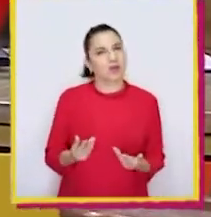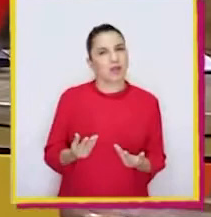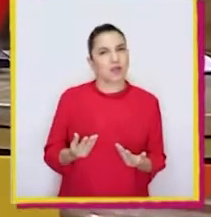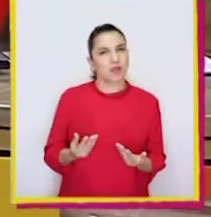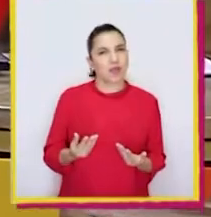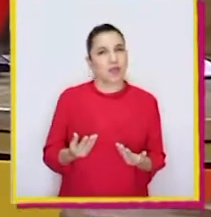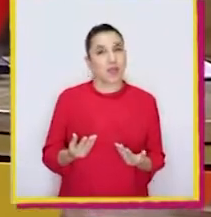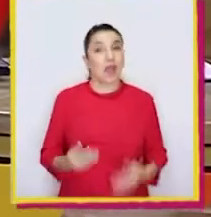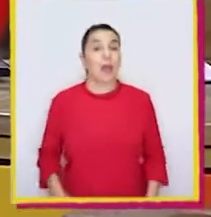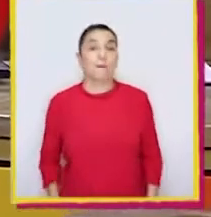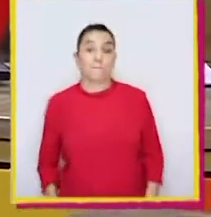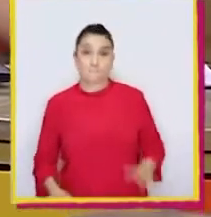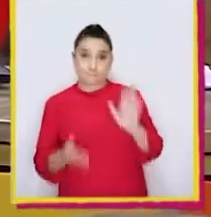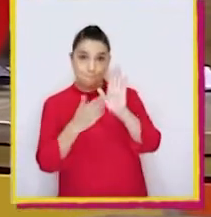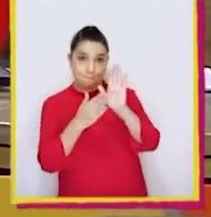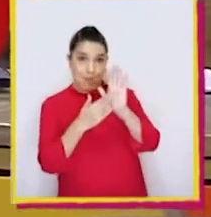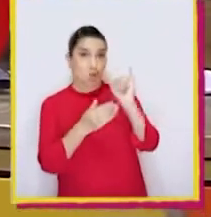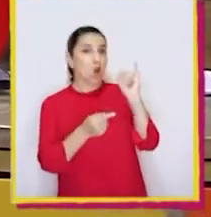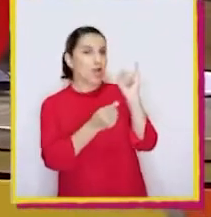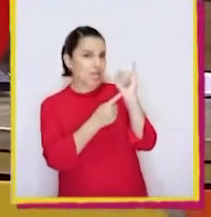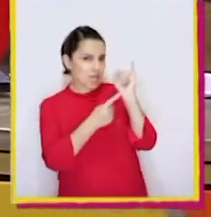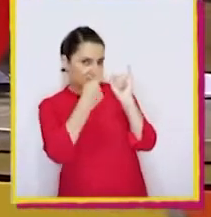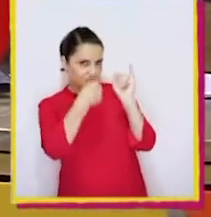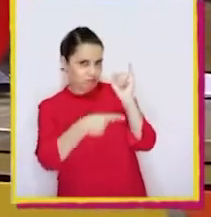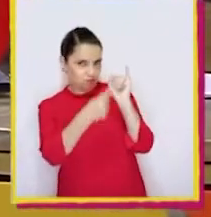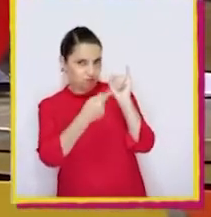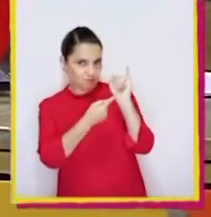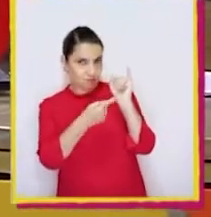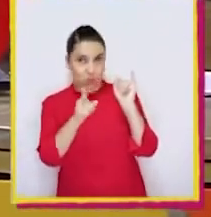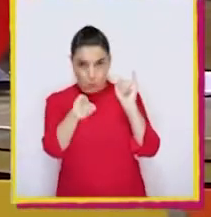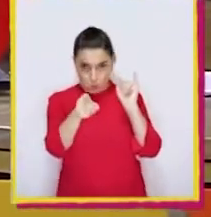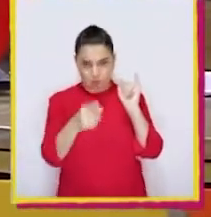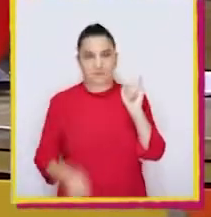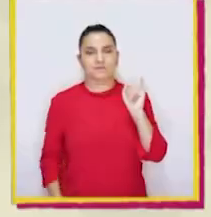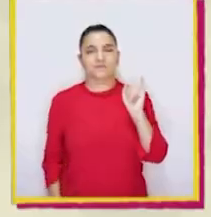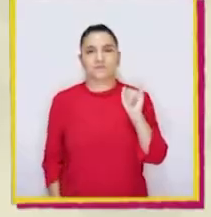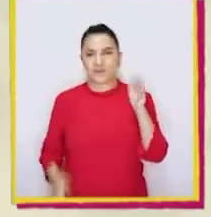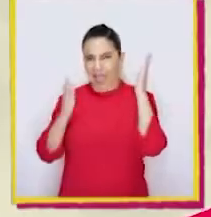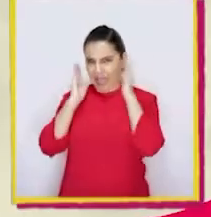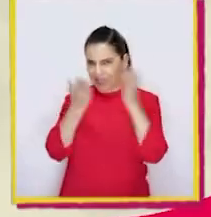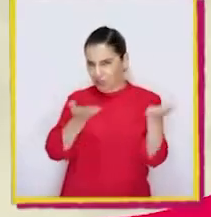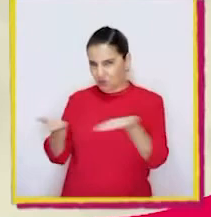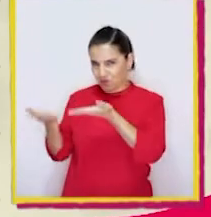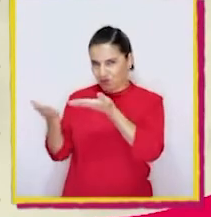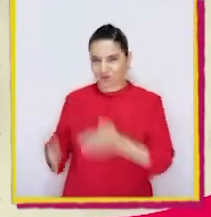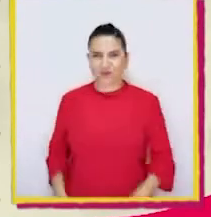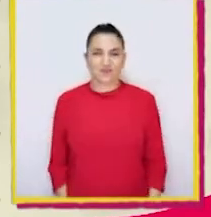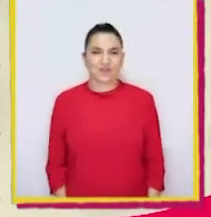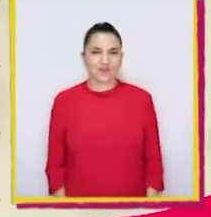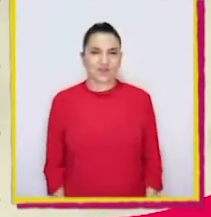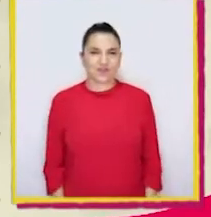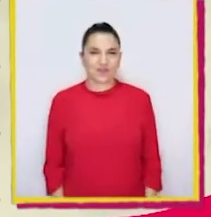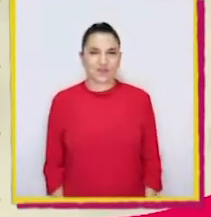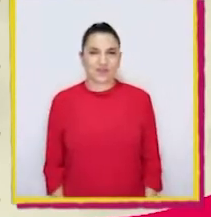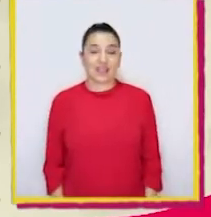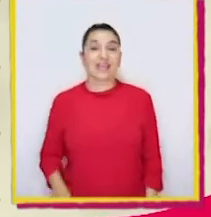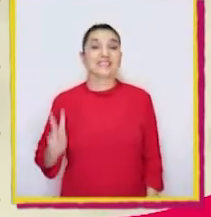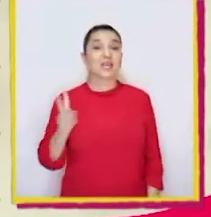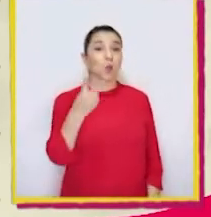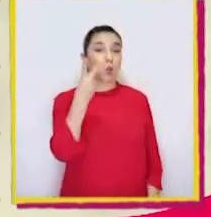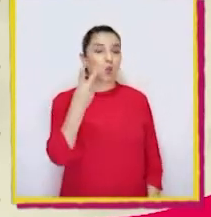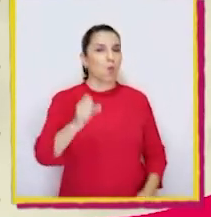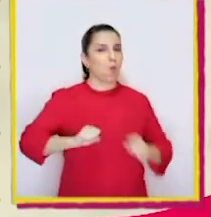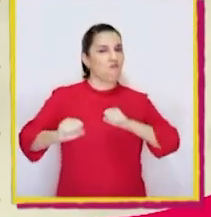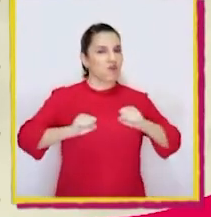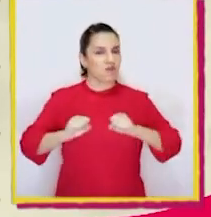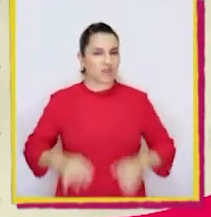voy a usar mi mano izquierda. Recuerda usar la tuya. Atenta a la pantalla. Este es el